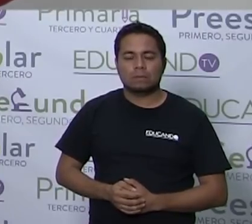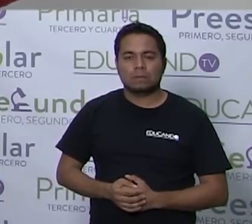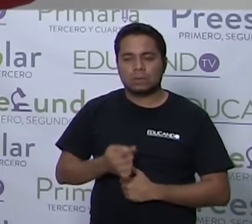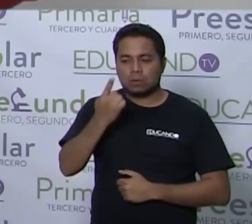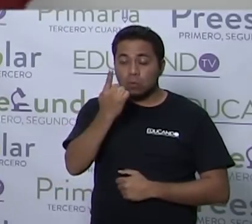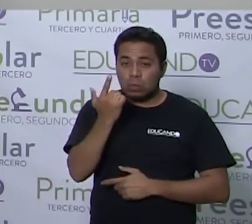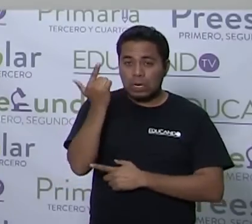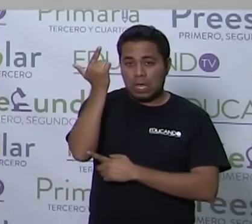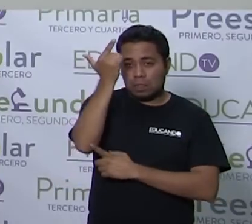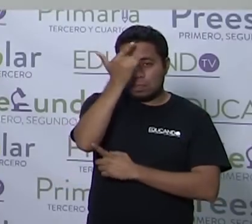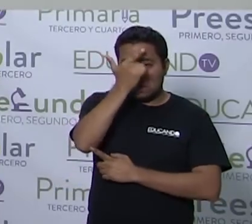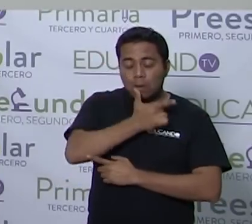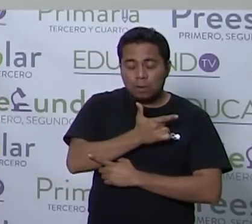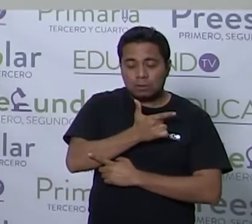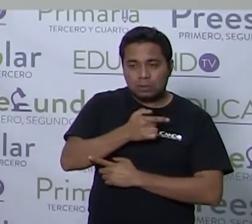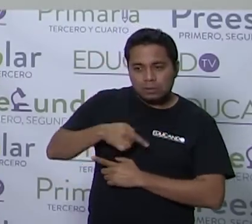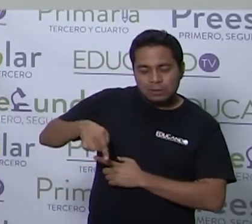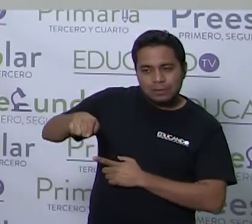y cálida